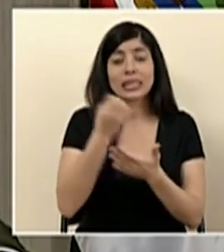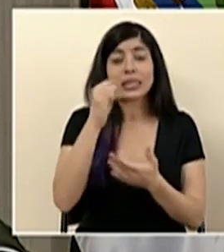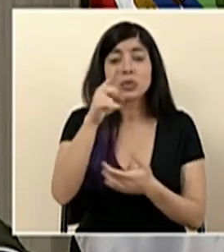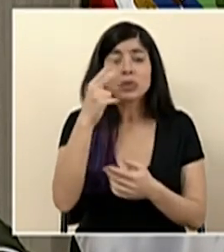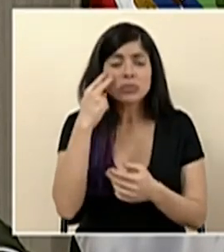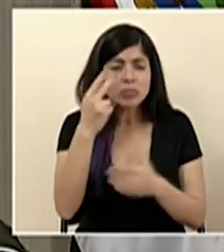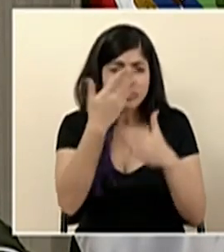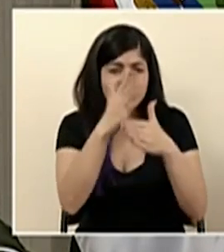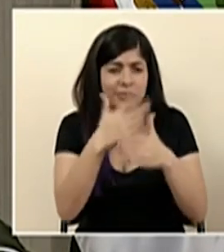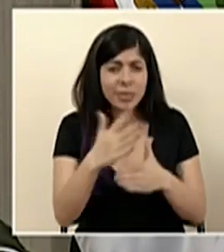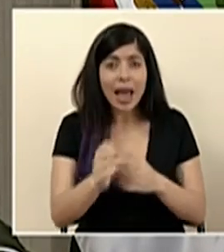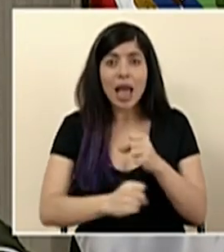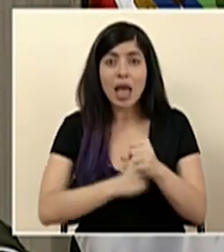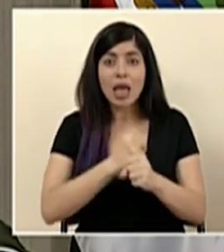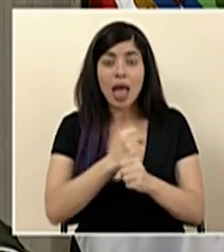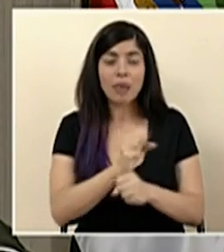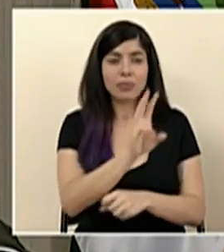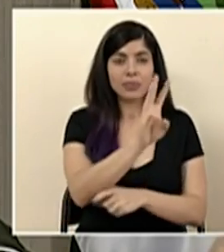Gracias.